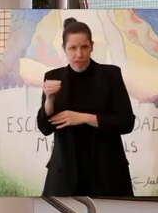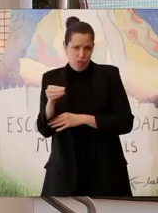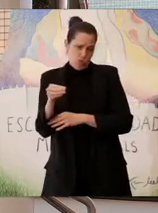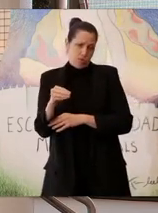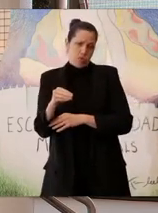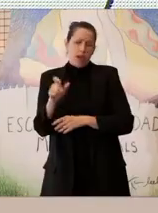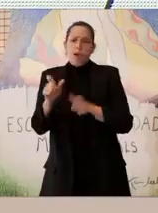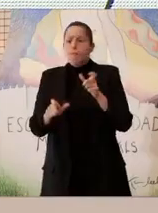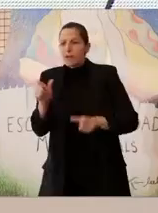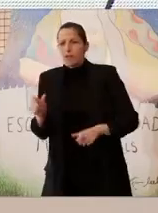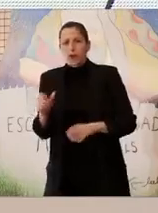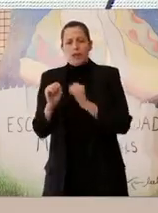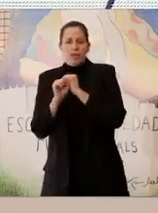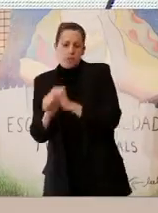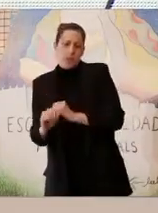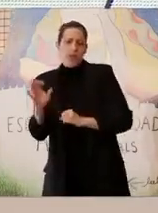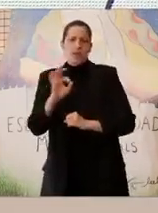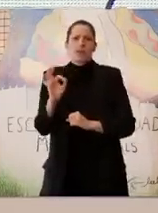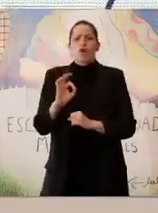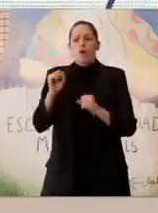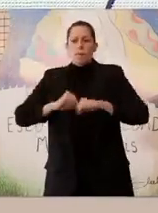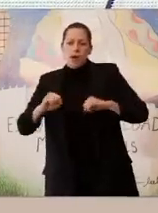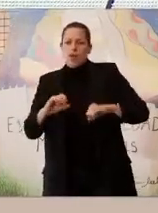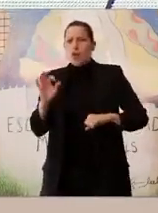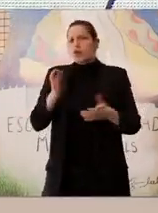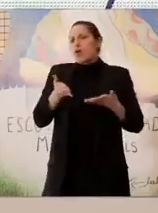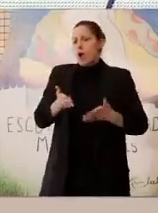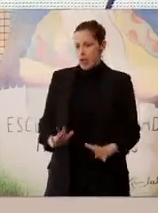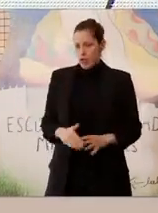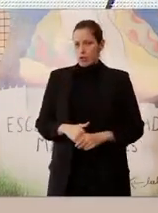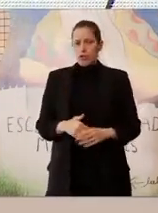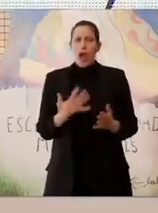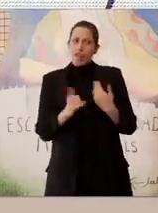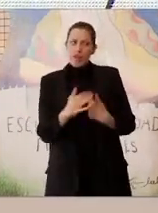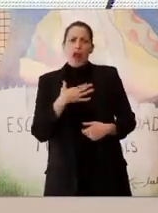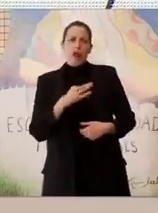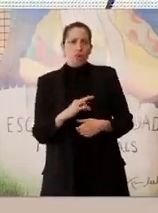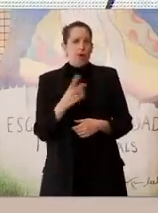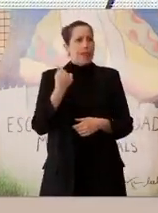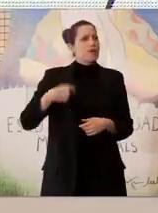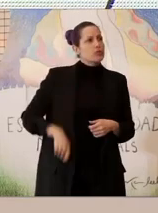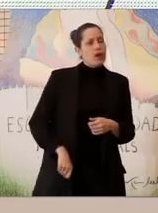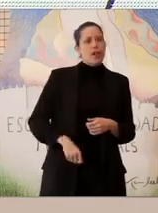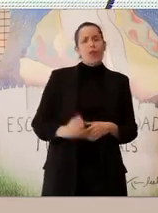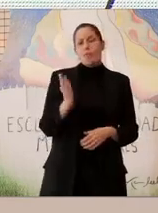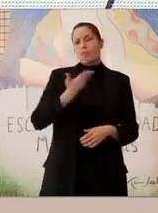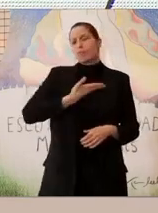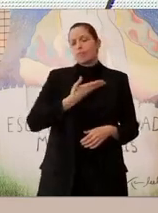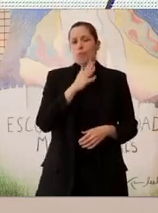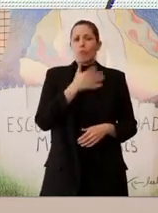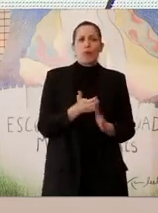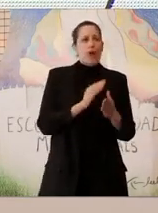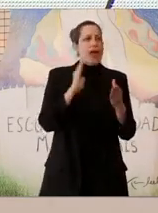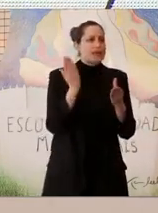Obviamente tiene que haber una base de acreditación, que puede ser porque has tirado de excedencias, de reducciones de jornadas, etcétera, etcétera. E